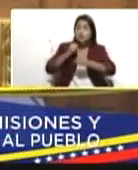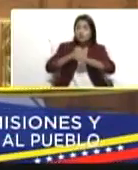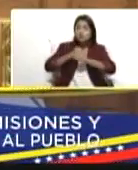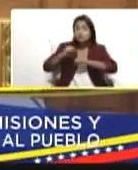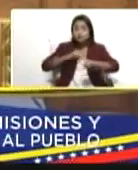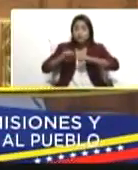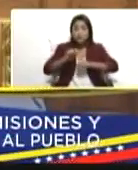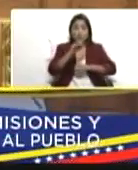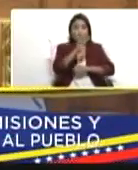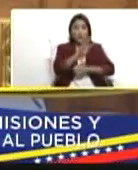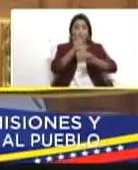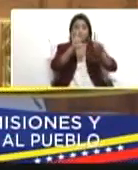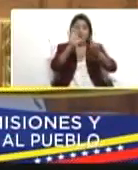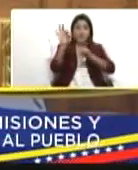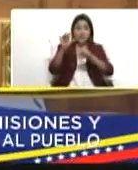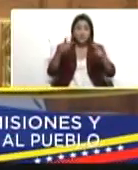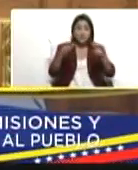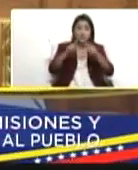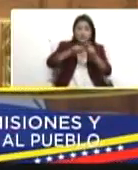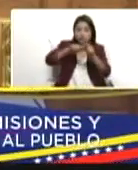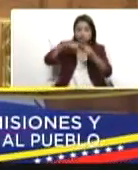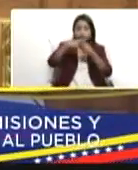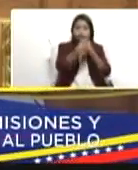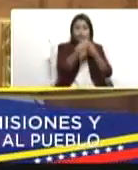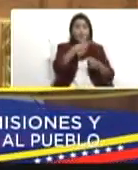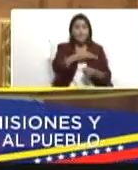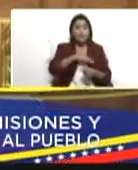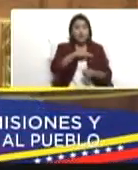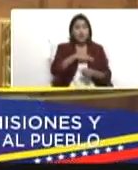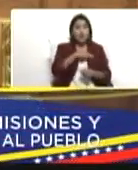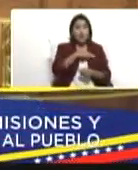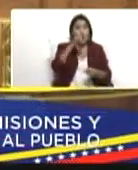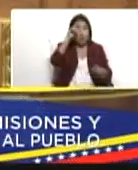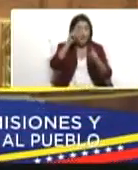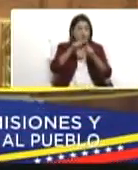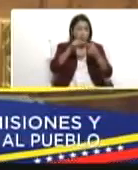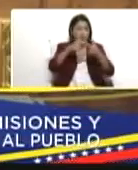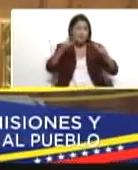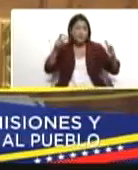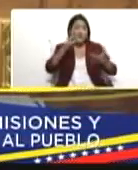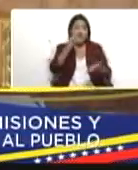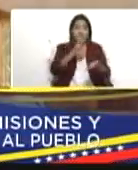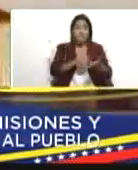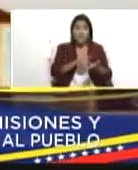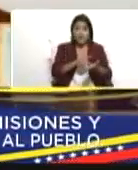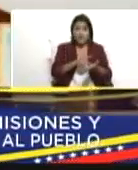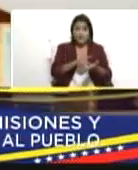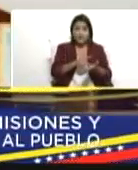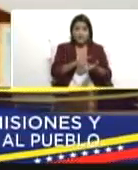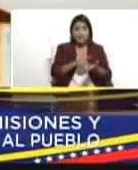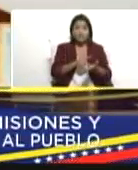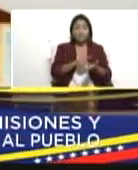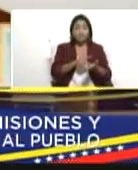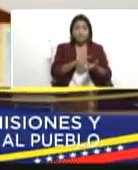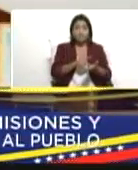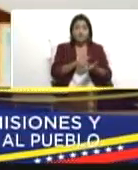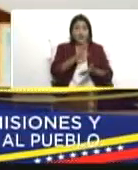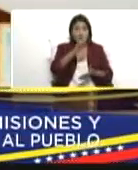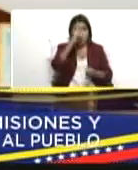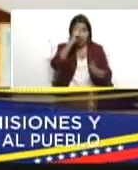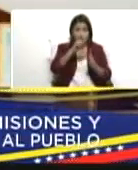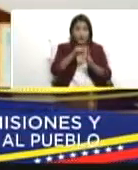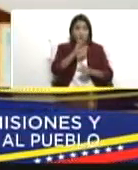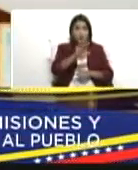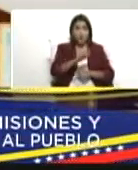460 nuevas bases de misiones ahora la meta tiene que ser llegar 3000 bases de misiones merv